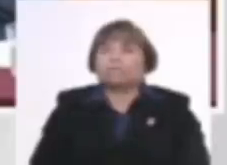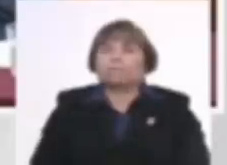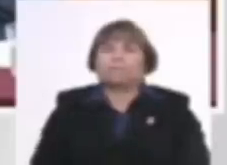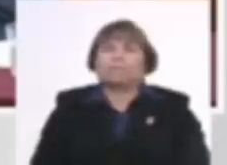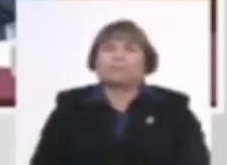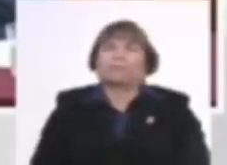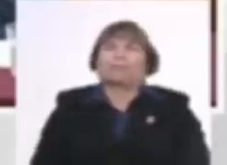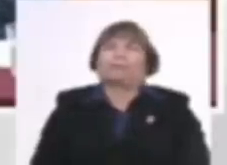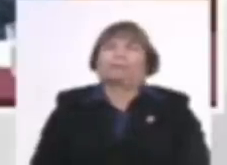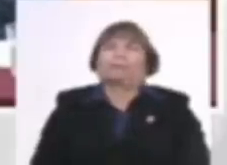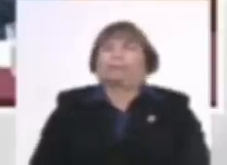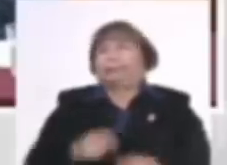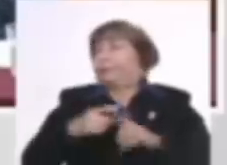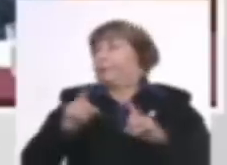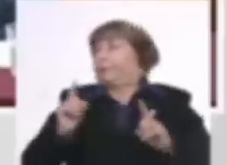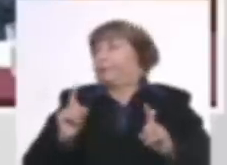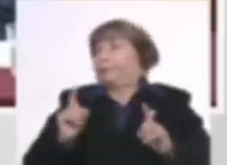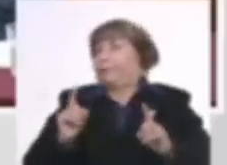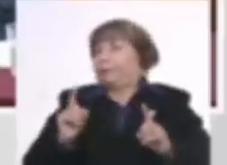Pero